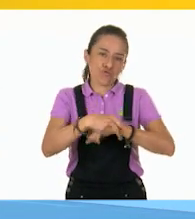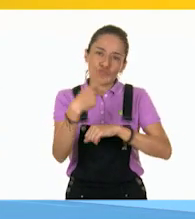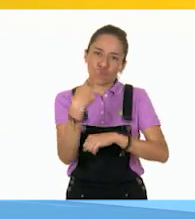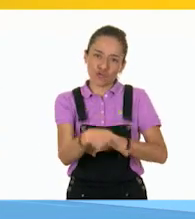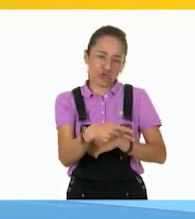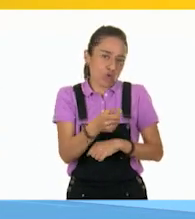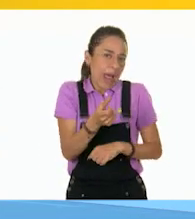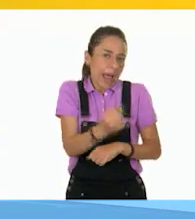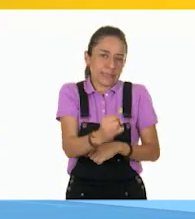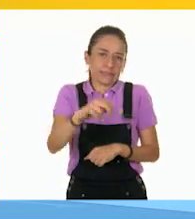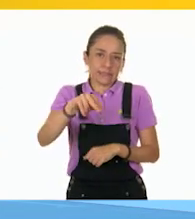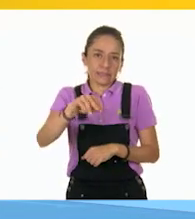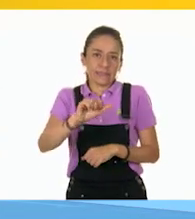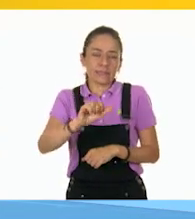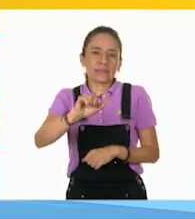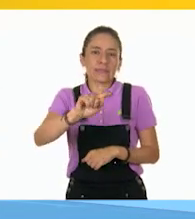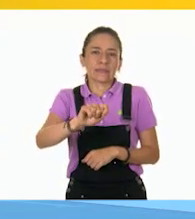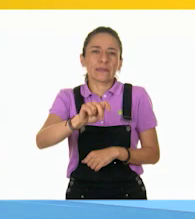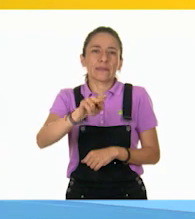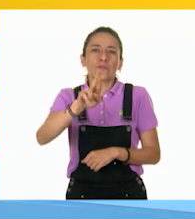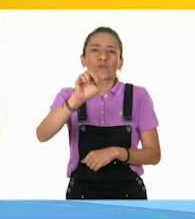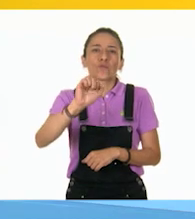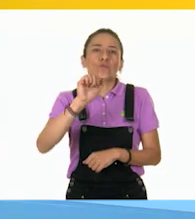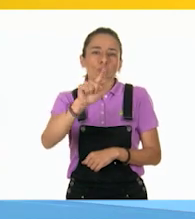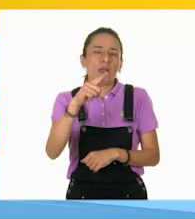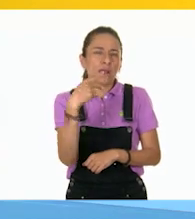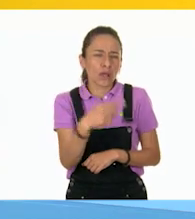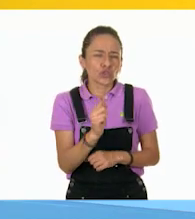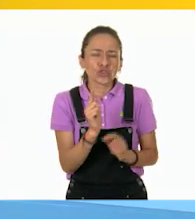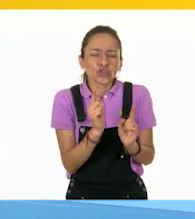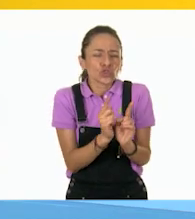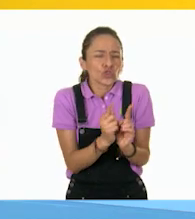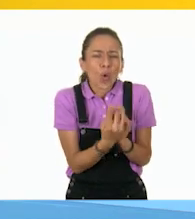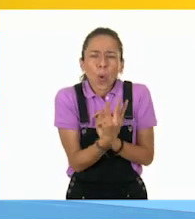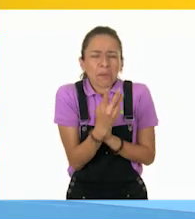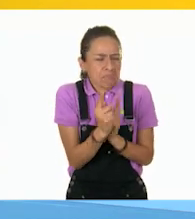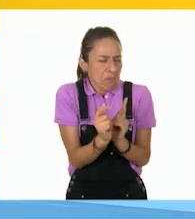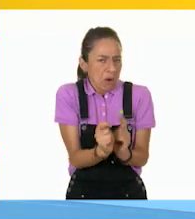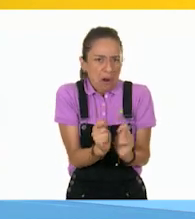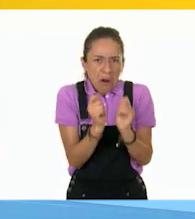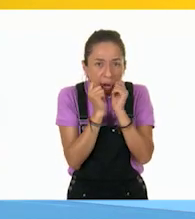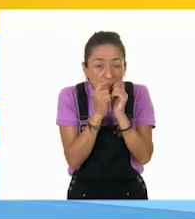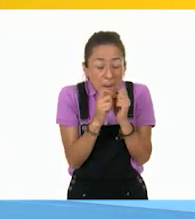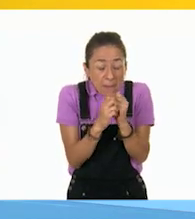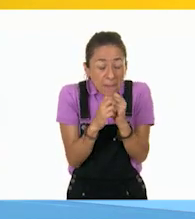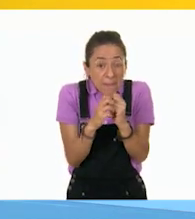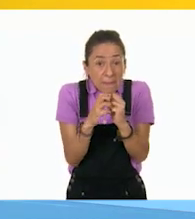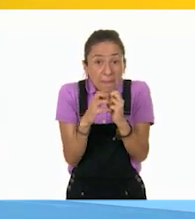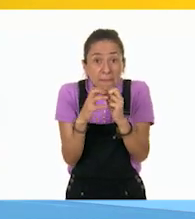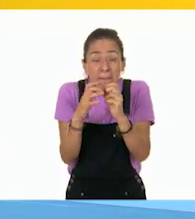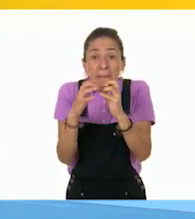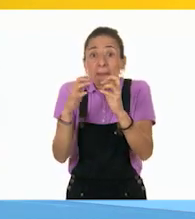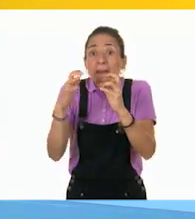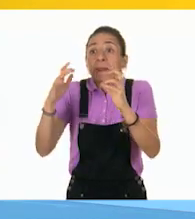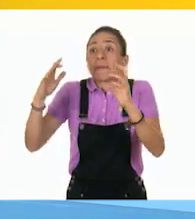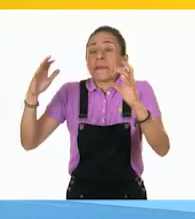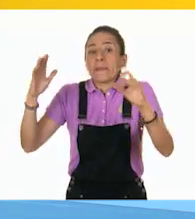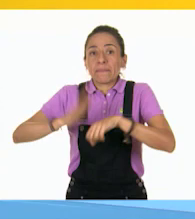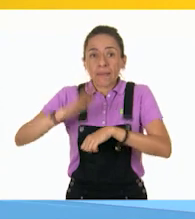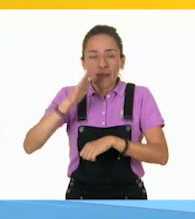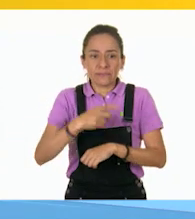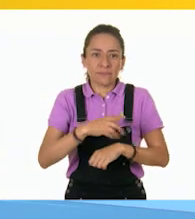número natural por el que se multiplica sea pequeño. El crecimiento es mucho mayor que cuando se